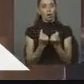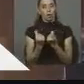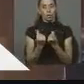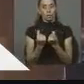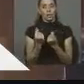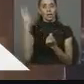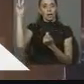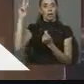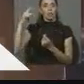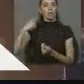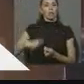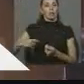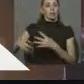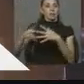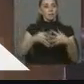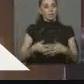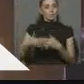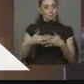de los Estados Unidos.